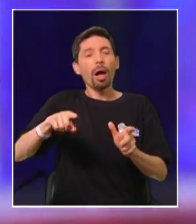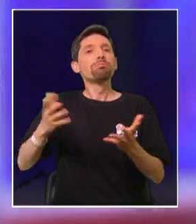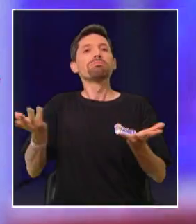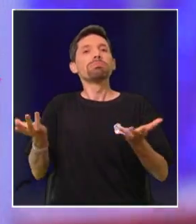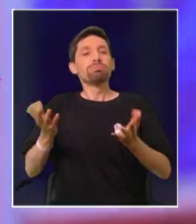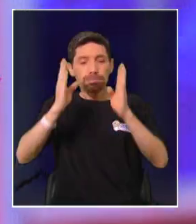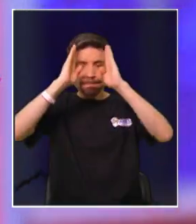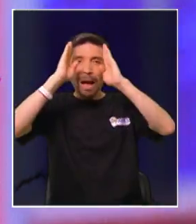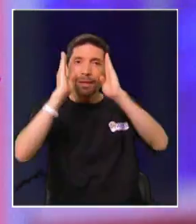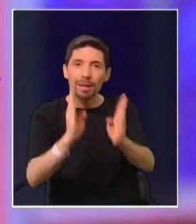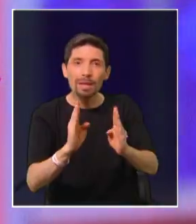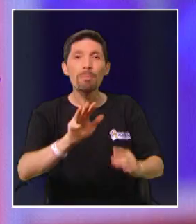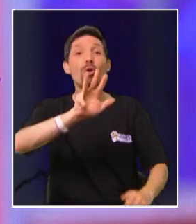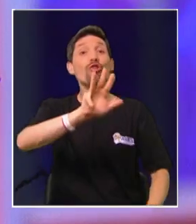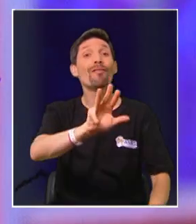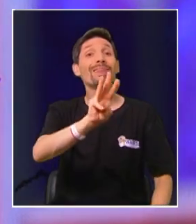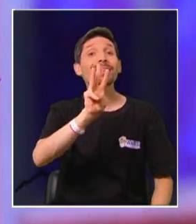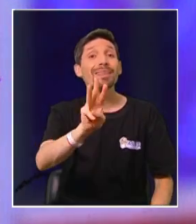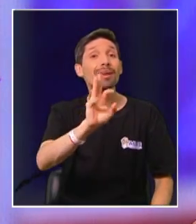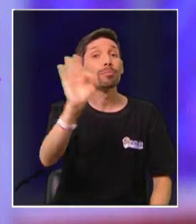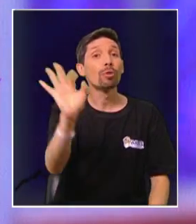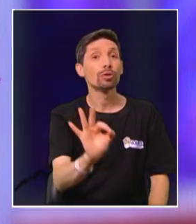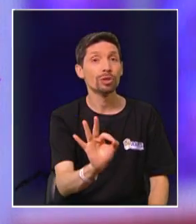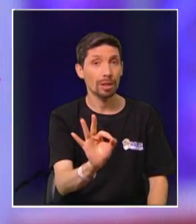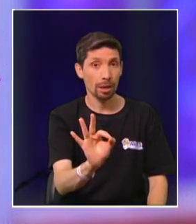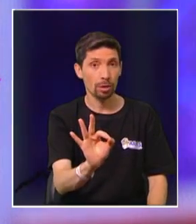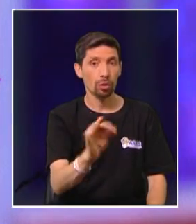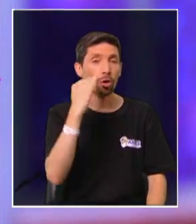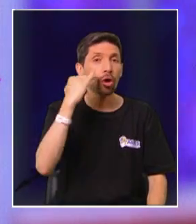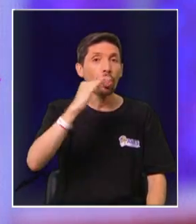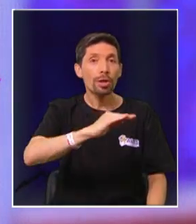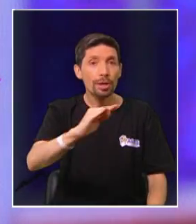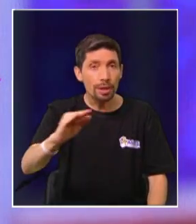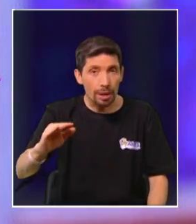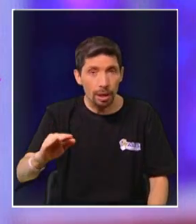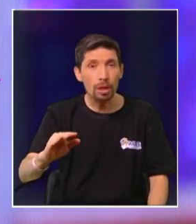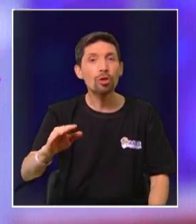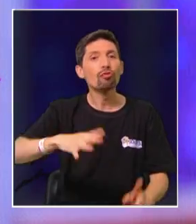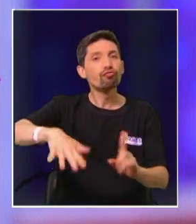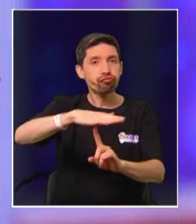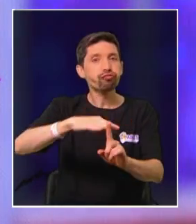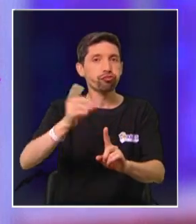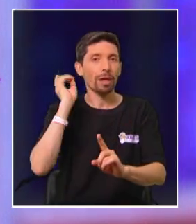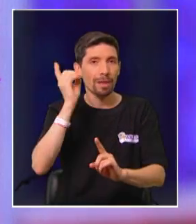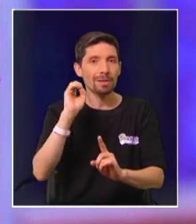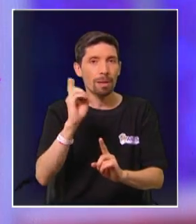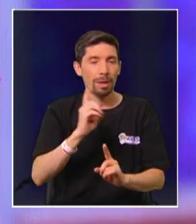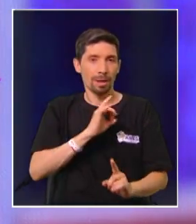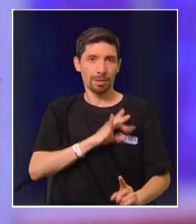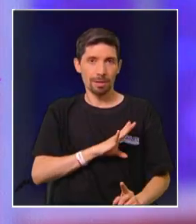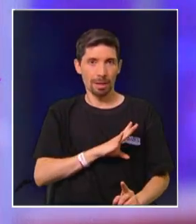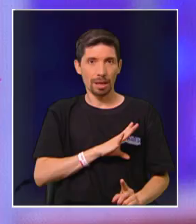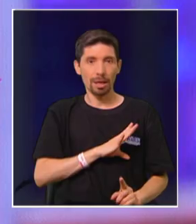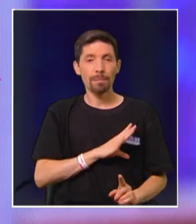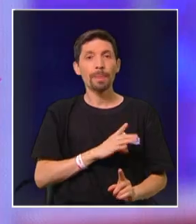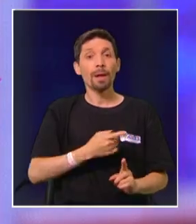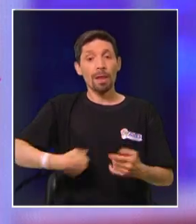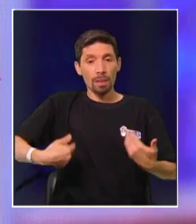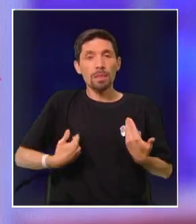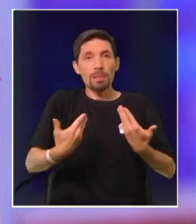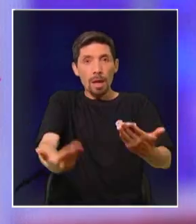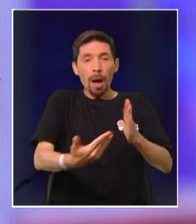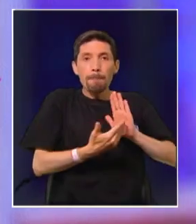al 93% de los niños con discapacidad en Chile y le hemos dado